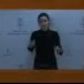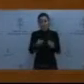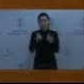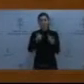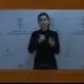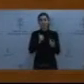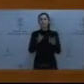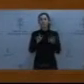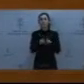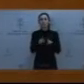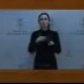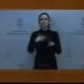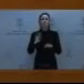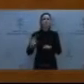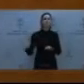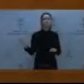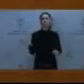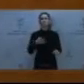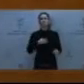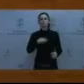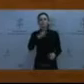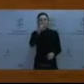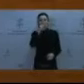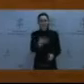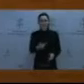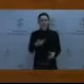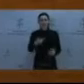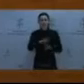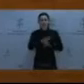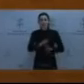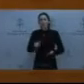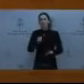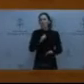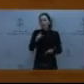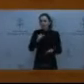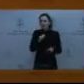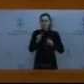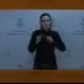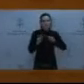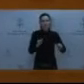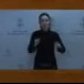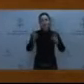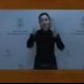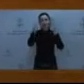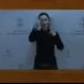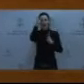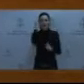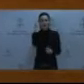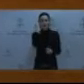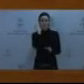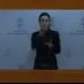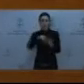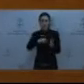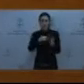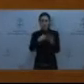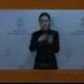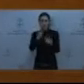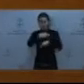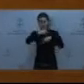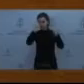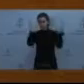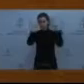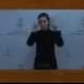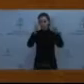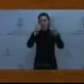divide y vencerás, consiste en enfrentar artificialmente a los trabajadores, a los alumnos y a las familias del sistema educativo público con el del